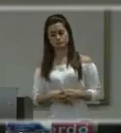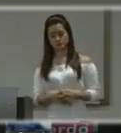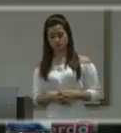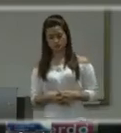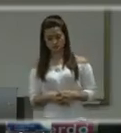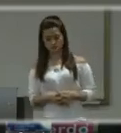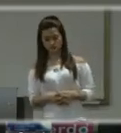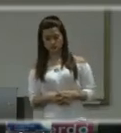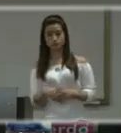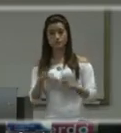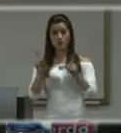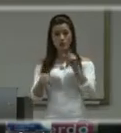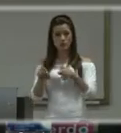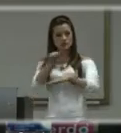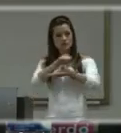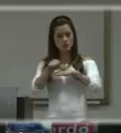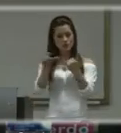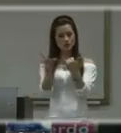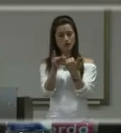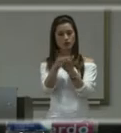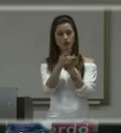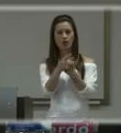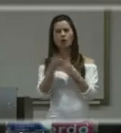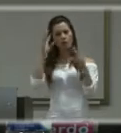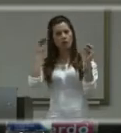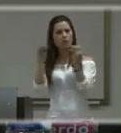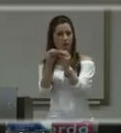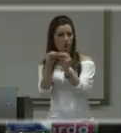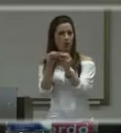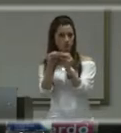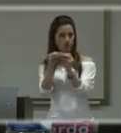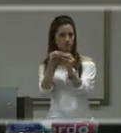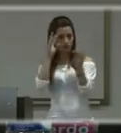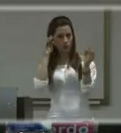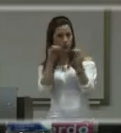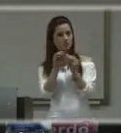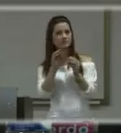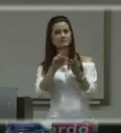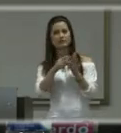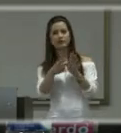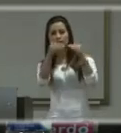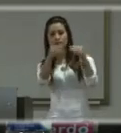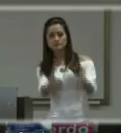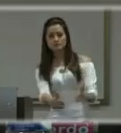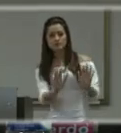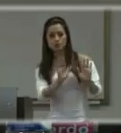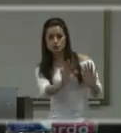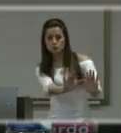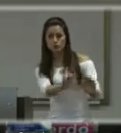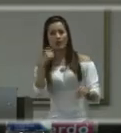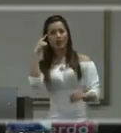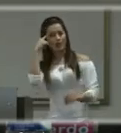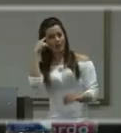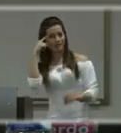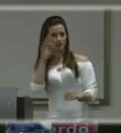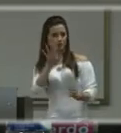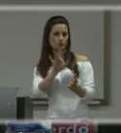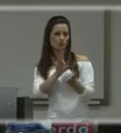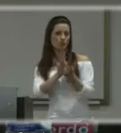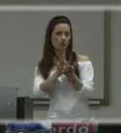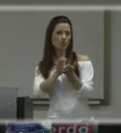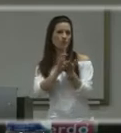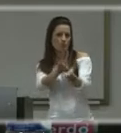con el tema de esterilización, siempre con esta idea como de la graduación de la discapacidad y con esa forma de la discapacidad desde un modelo médico, ¿no?